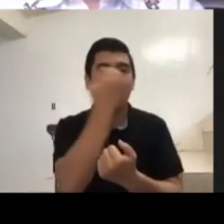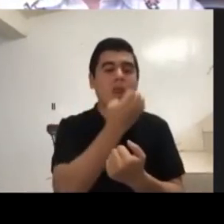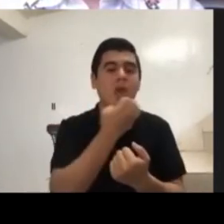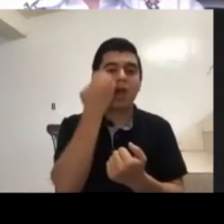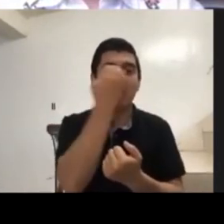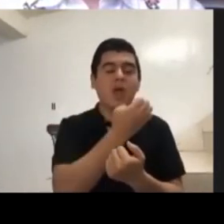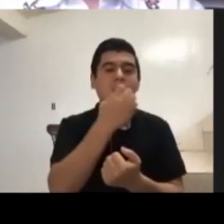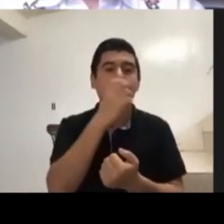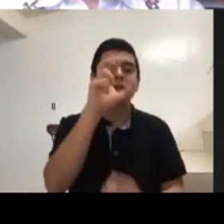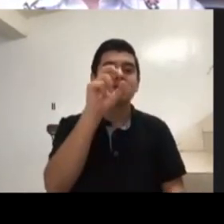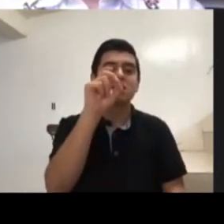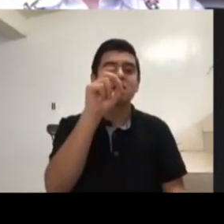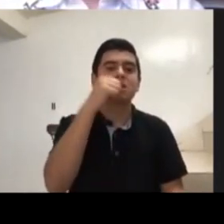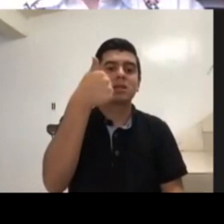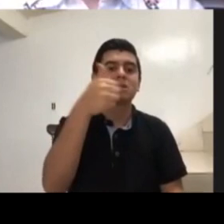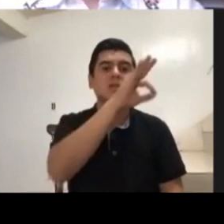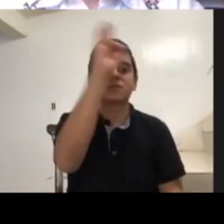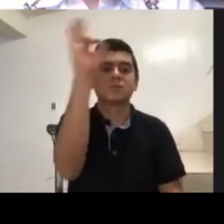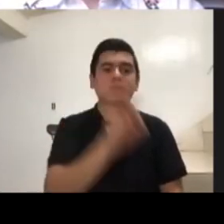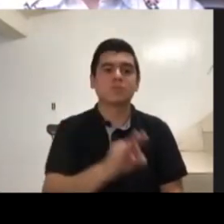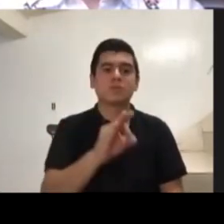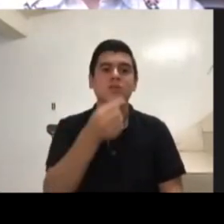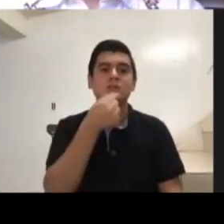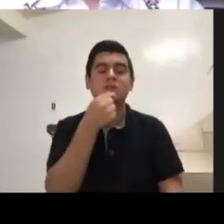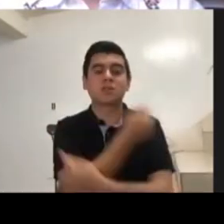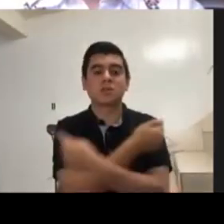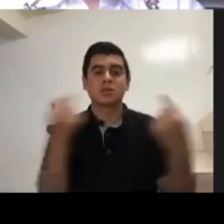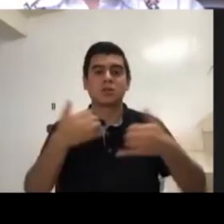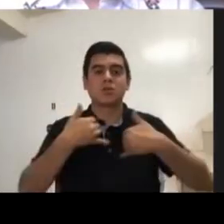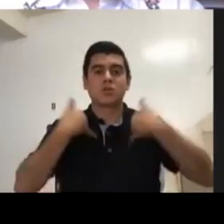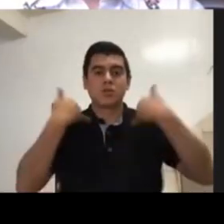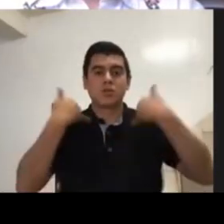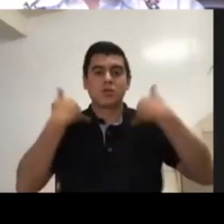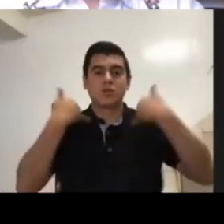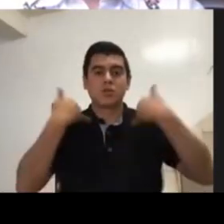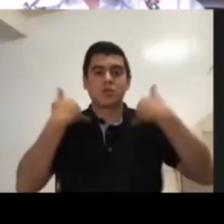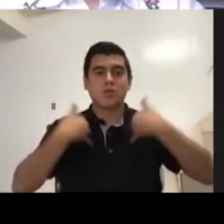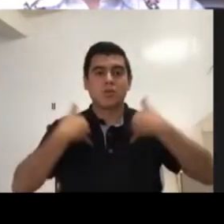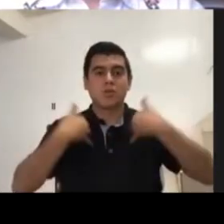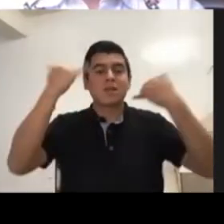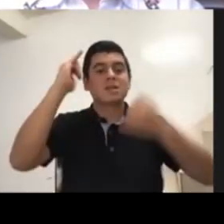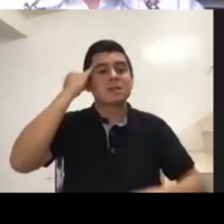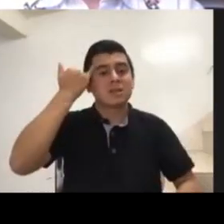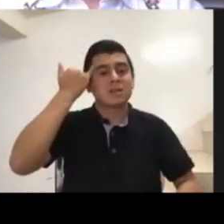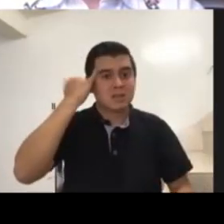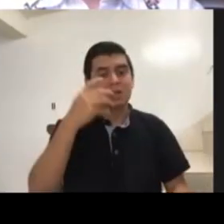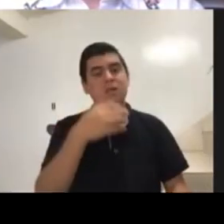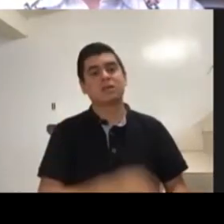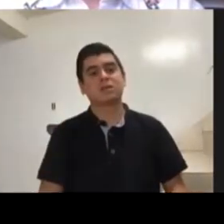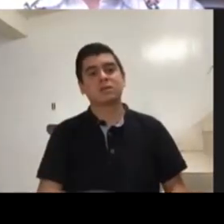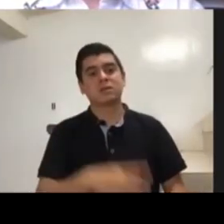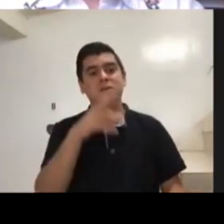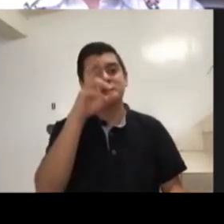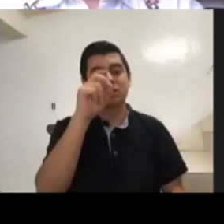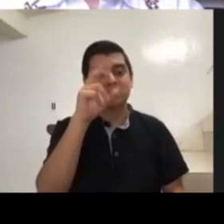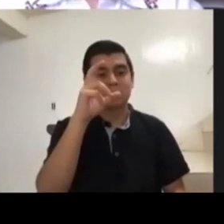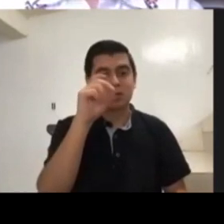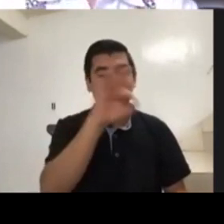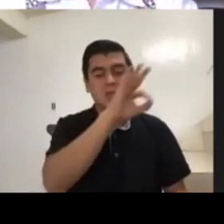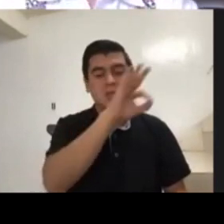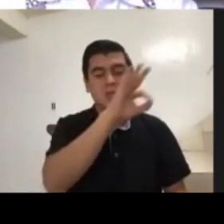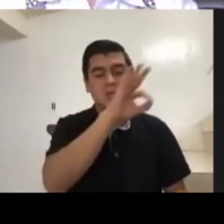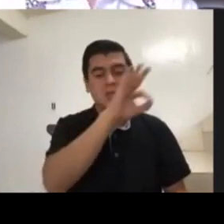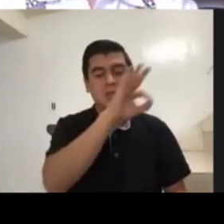36% de los niños, niñas y adolescentes indígenas y 30% de quienes habitan en las